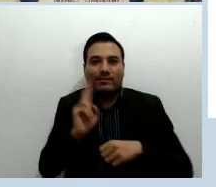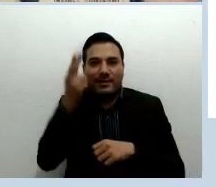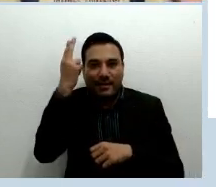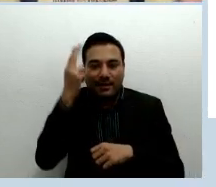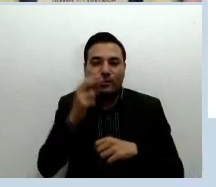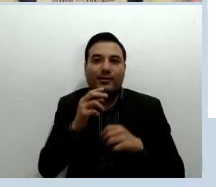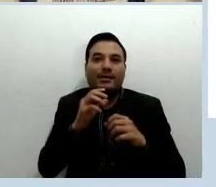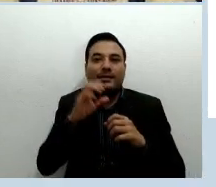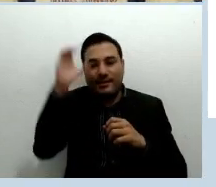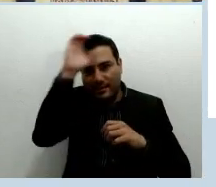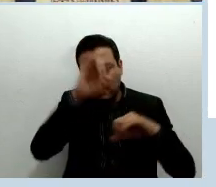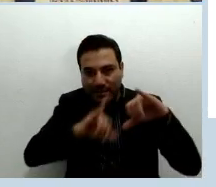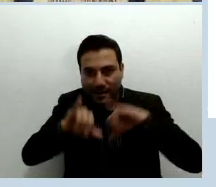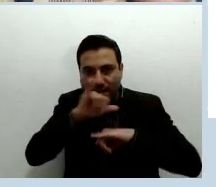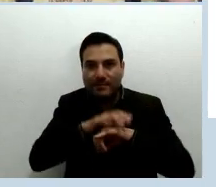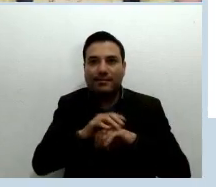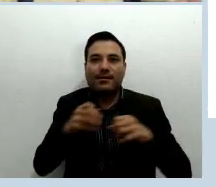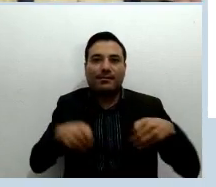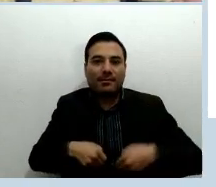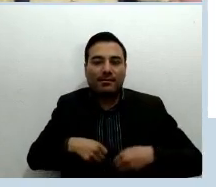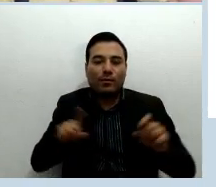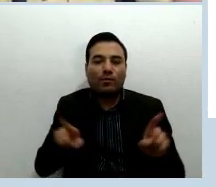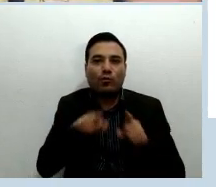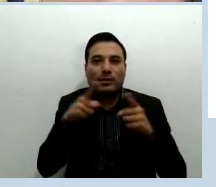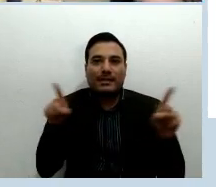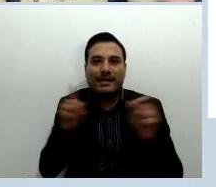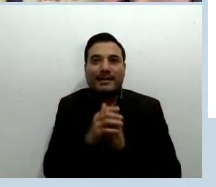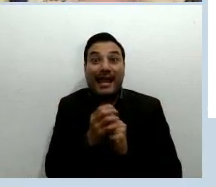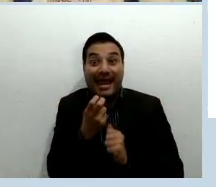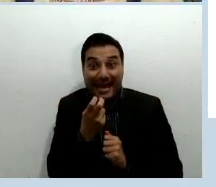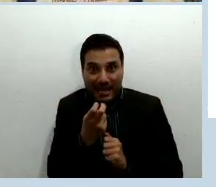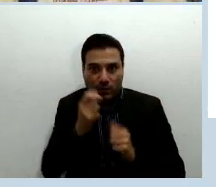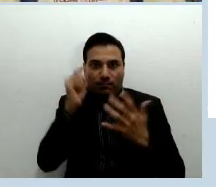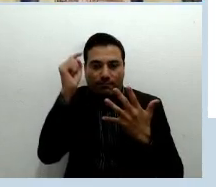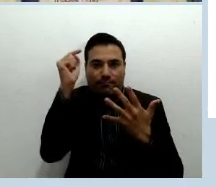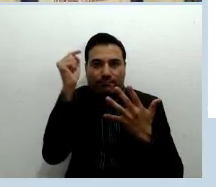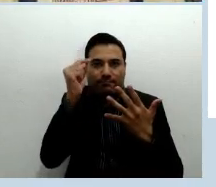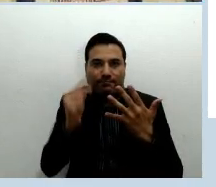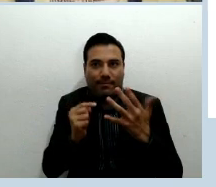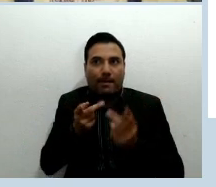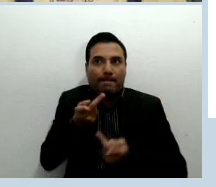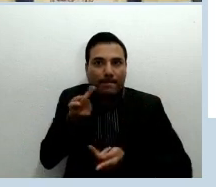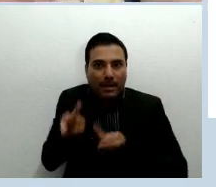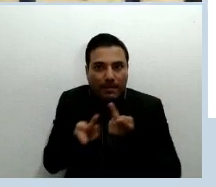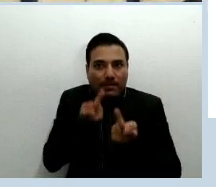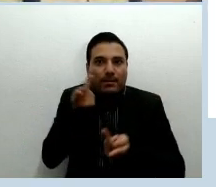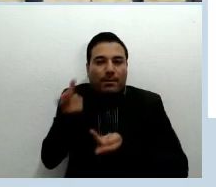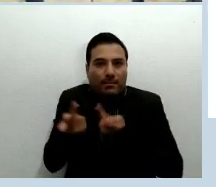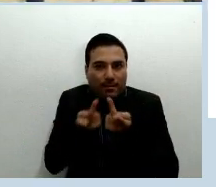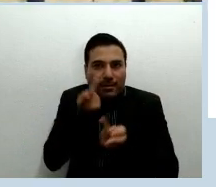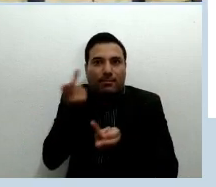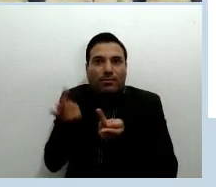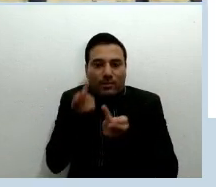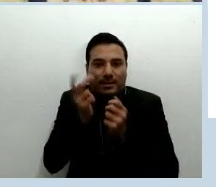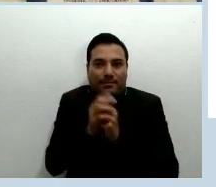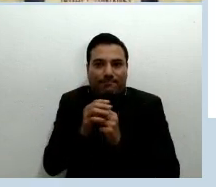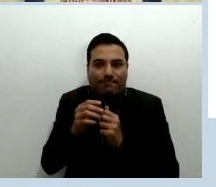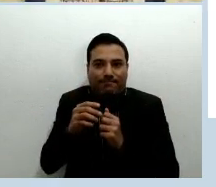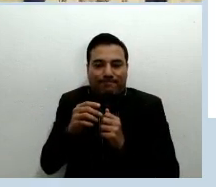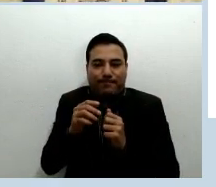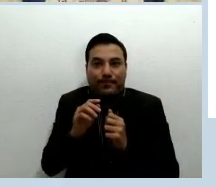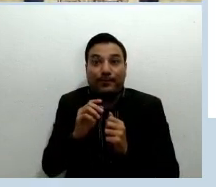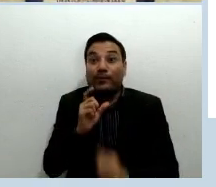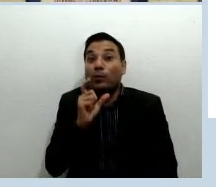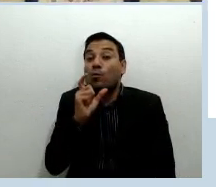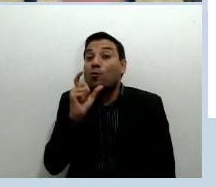Asia teatro musical son todas esas incer umbres que surgieron y yo por ejemplo cuando pasó todo